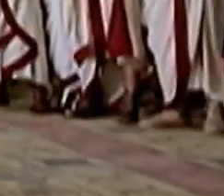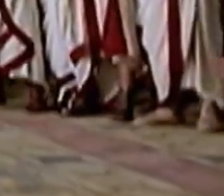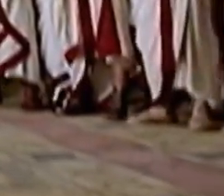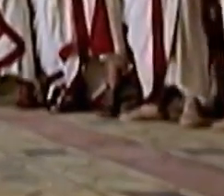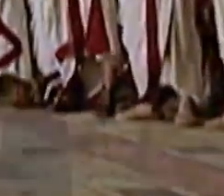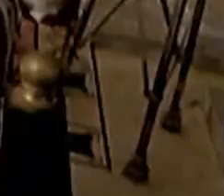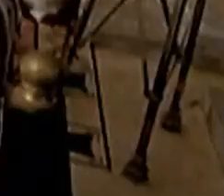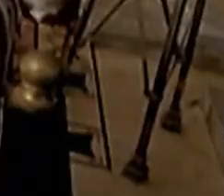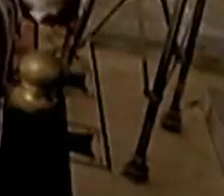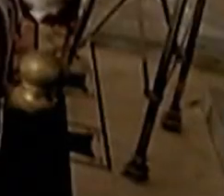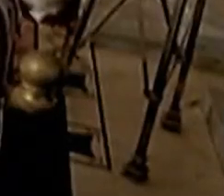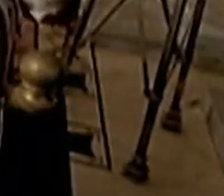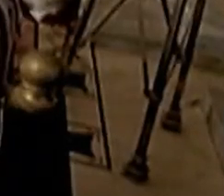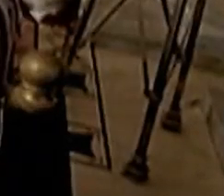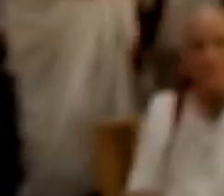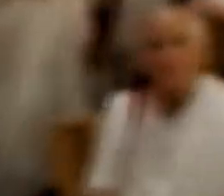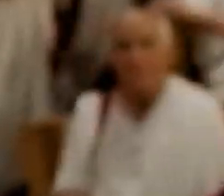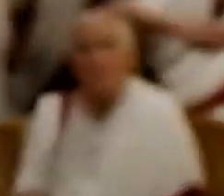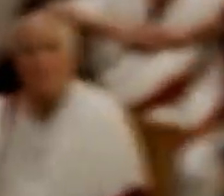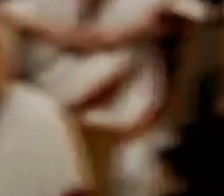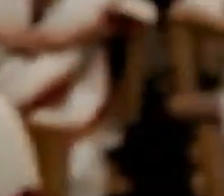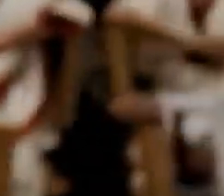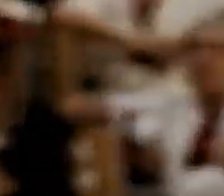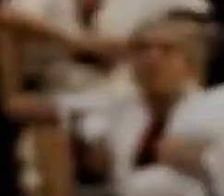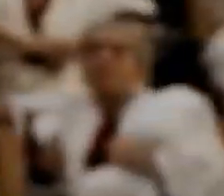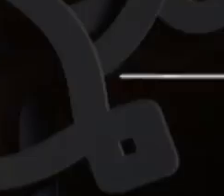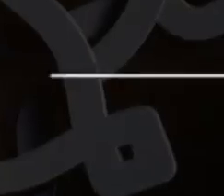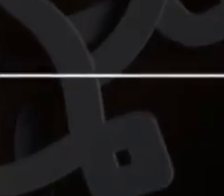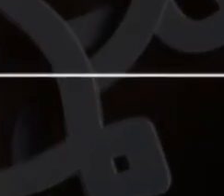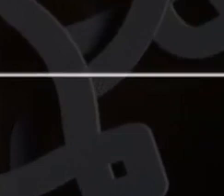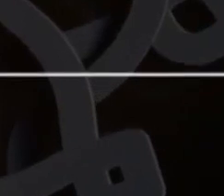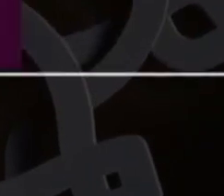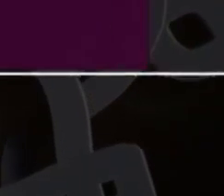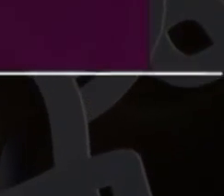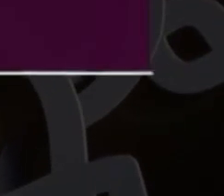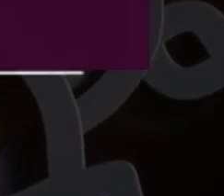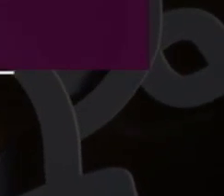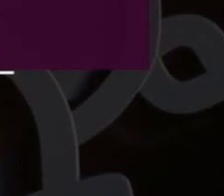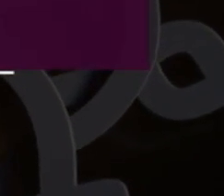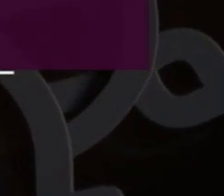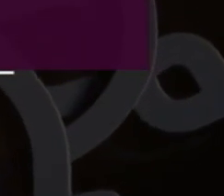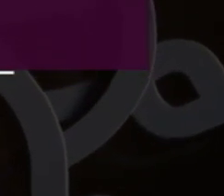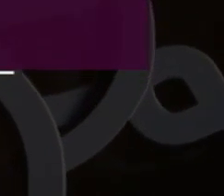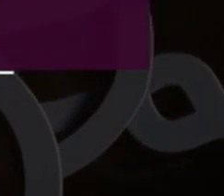Y el viernes 10, Augusto, a las 8 de la noche.